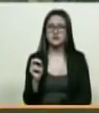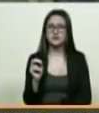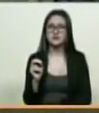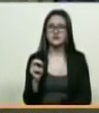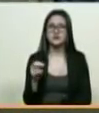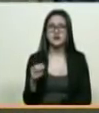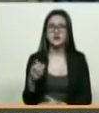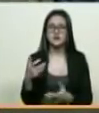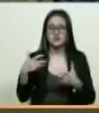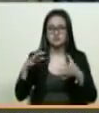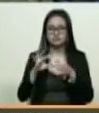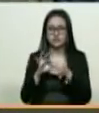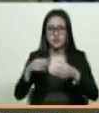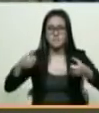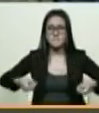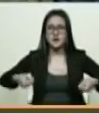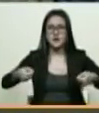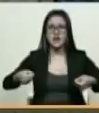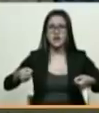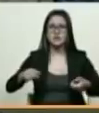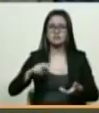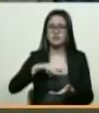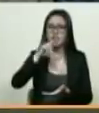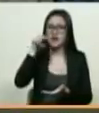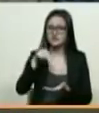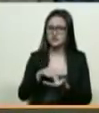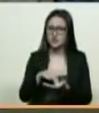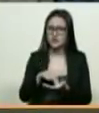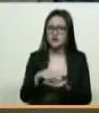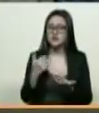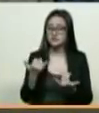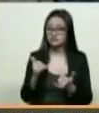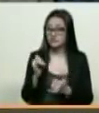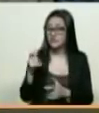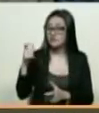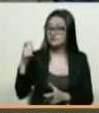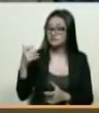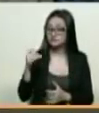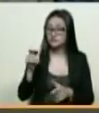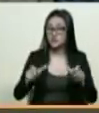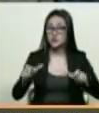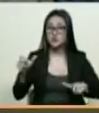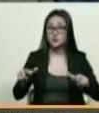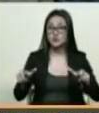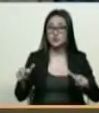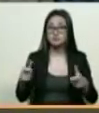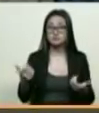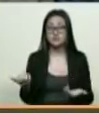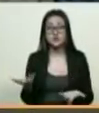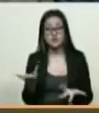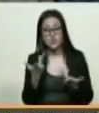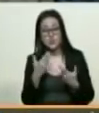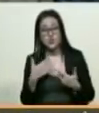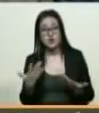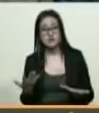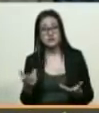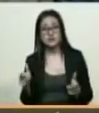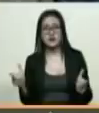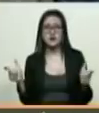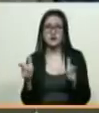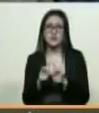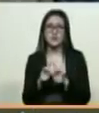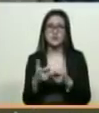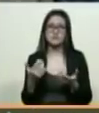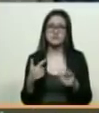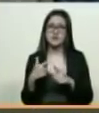cadenas de automercados a nivel nacional que estuvieron presentes aquí, bueno, nos dé también su impresión de esta reunión y